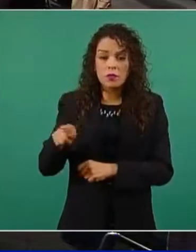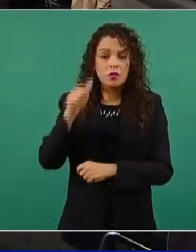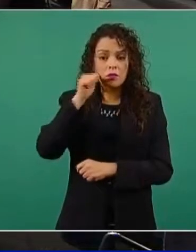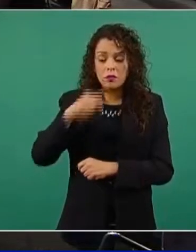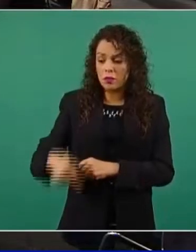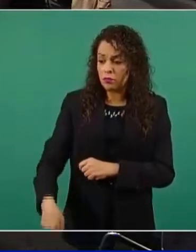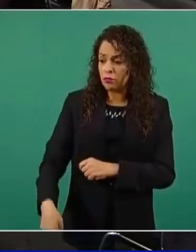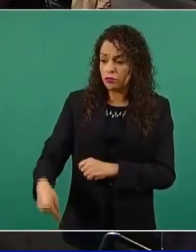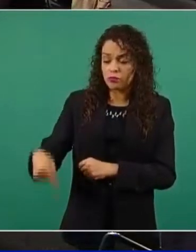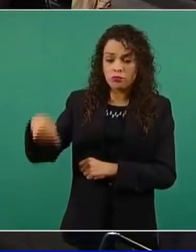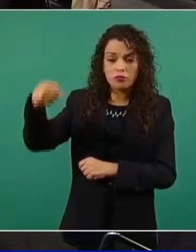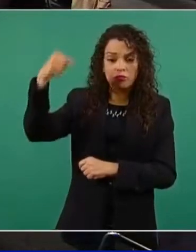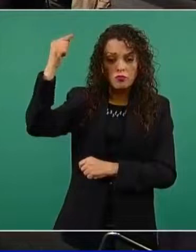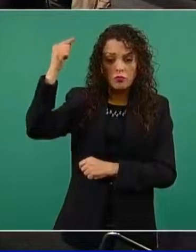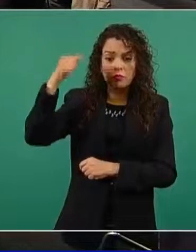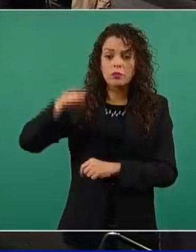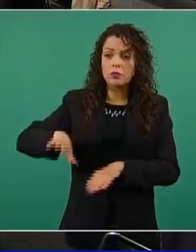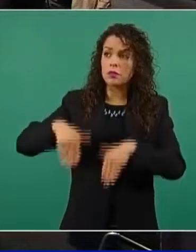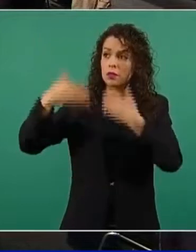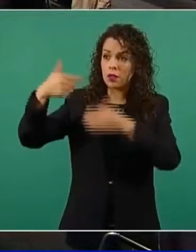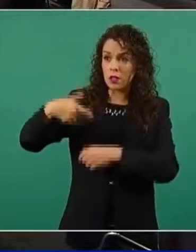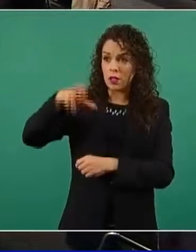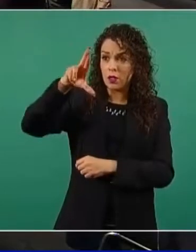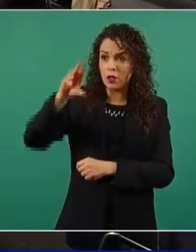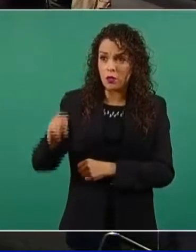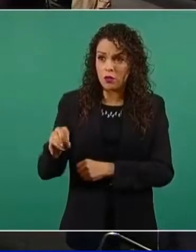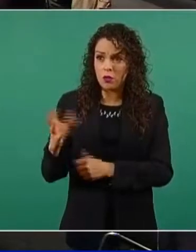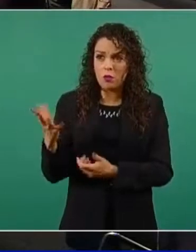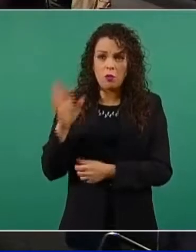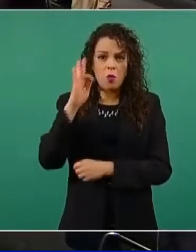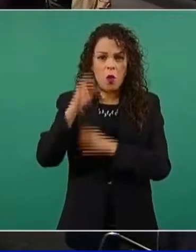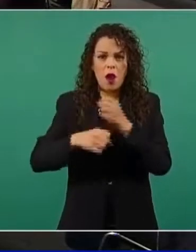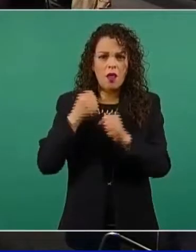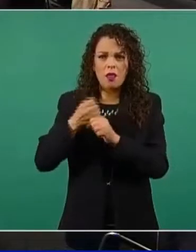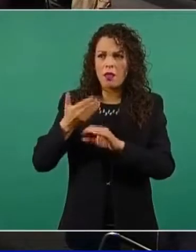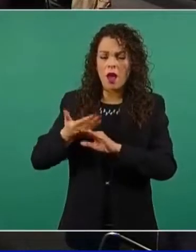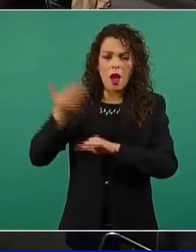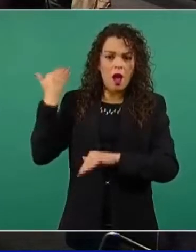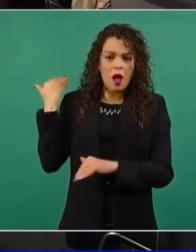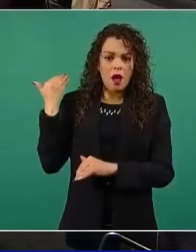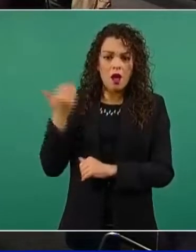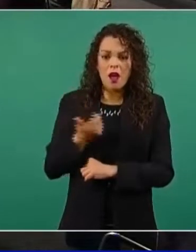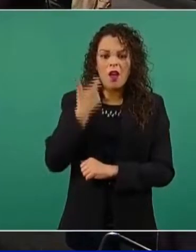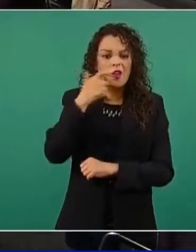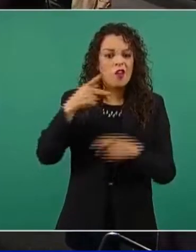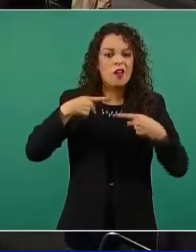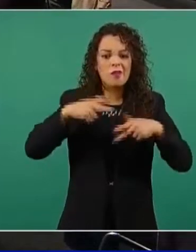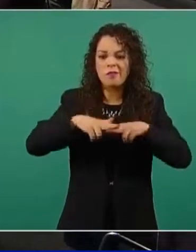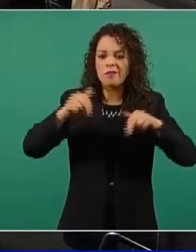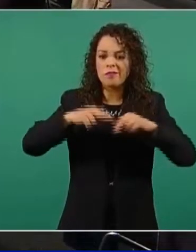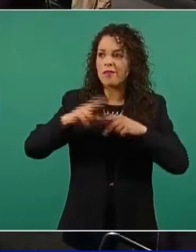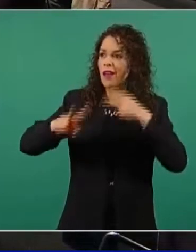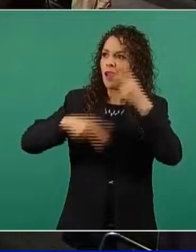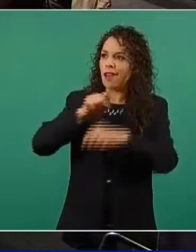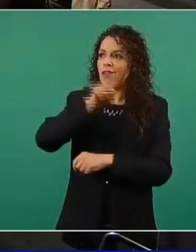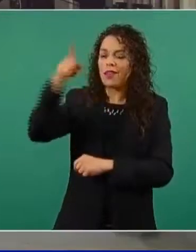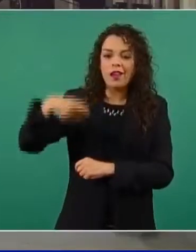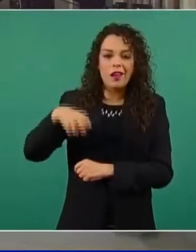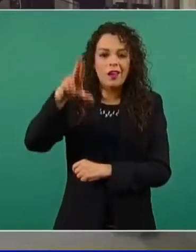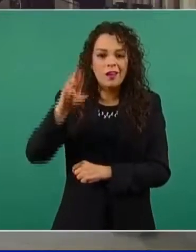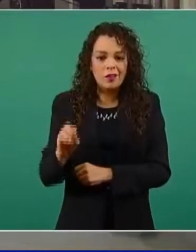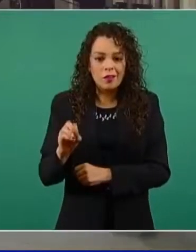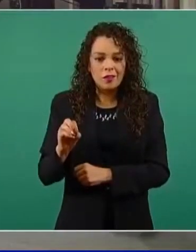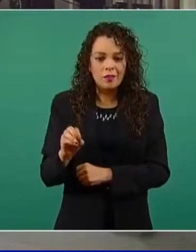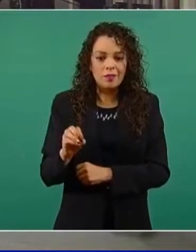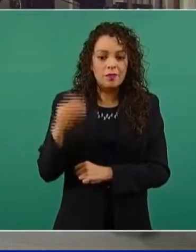chiclero. Él llegó a Quintana Roo hace más de 40 años, cuando nadie quería ir a Quintana Roo, cuando Quintana Roo